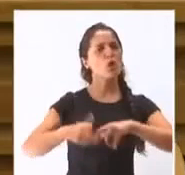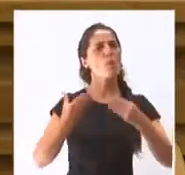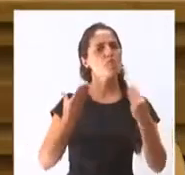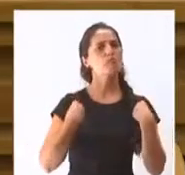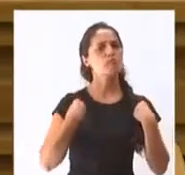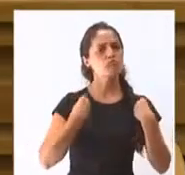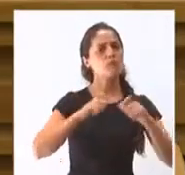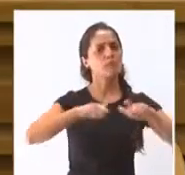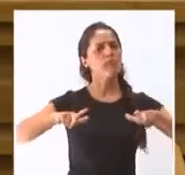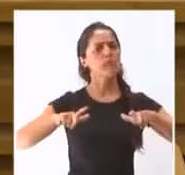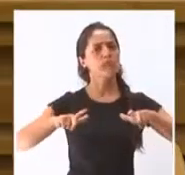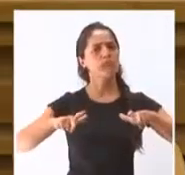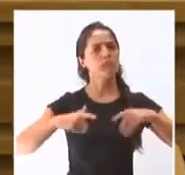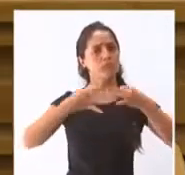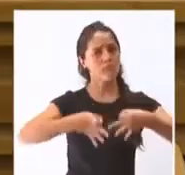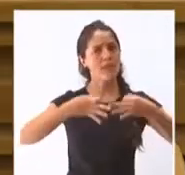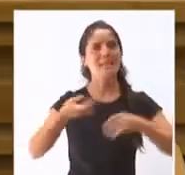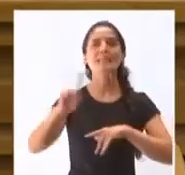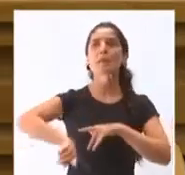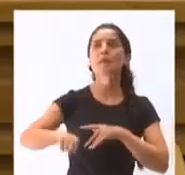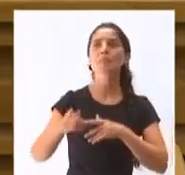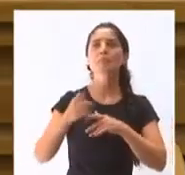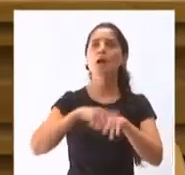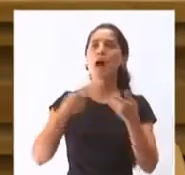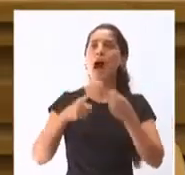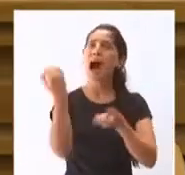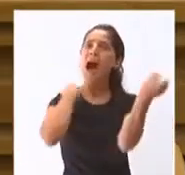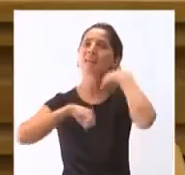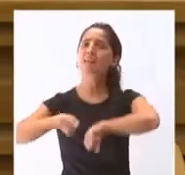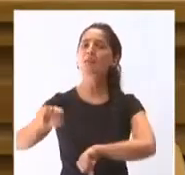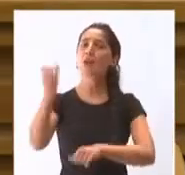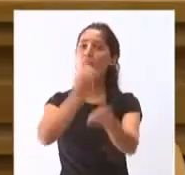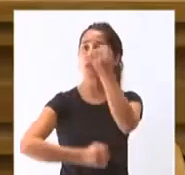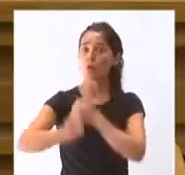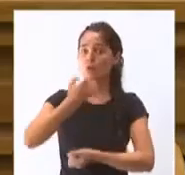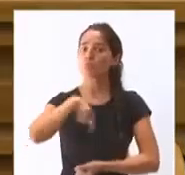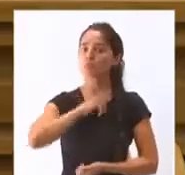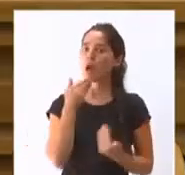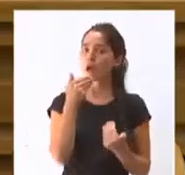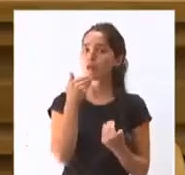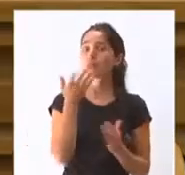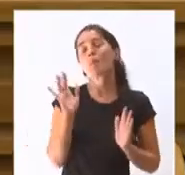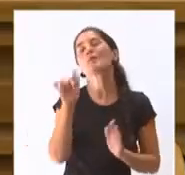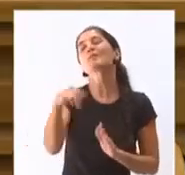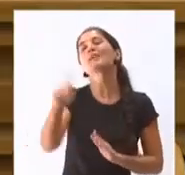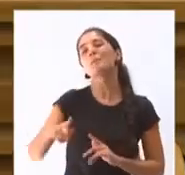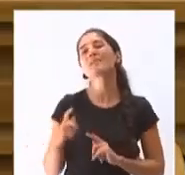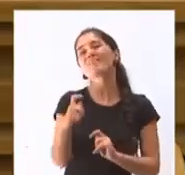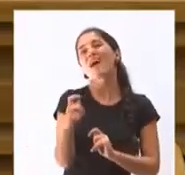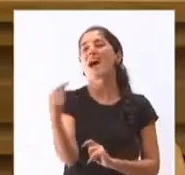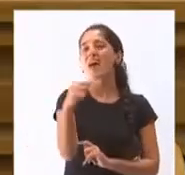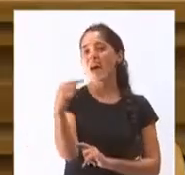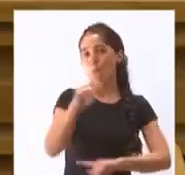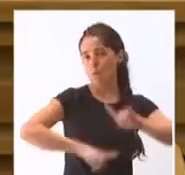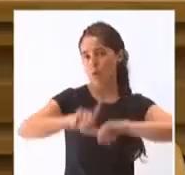permanente y también de actividad económica que afortunadamente agradecemos pero que comporta también problemas a